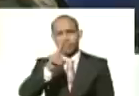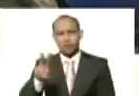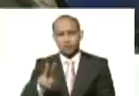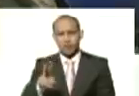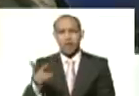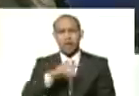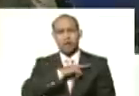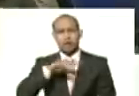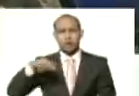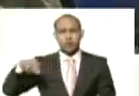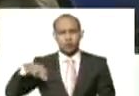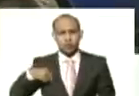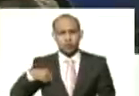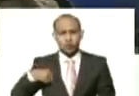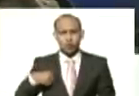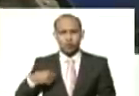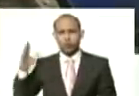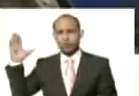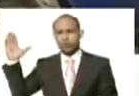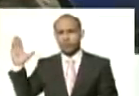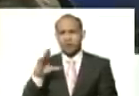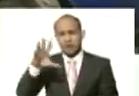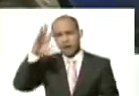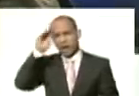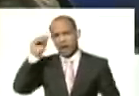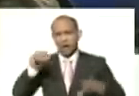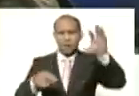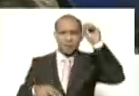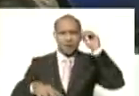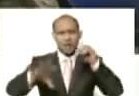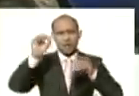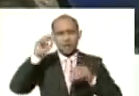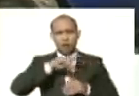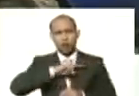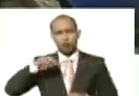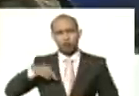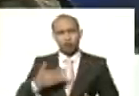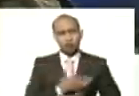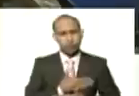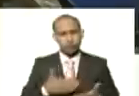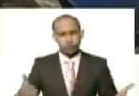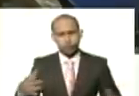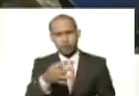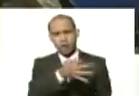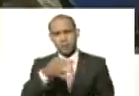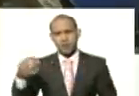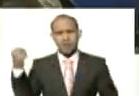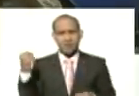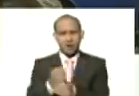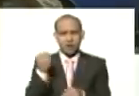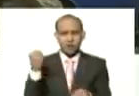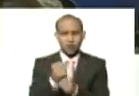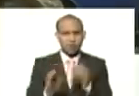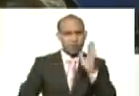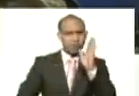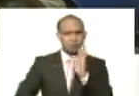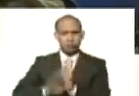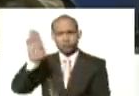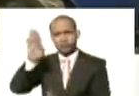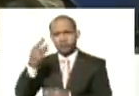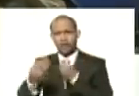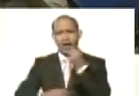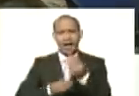Armada Bolivariana ha venido aprendiendo y hemos garantizado la mayor eficiencia operacional al